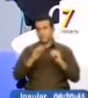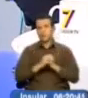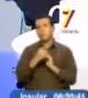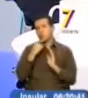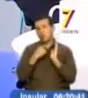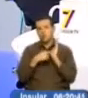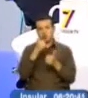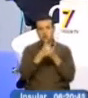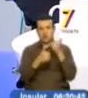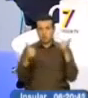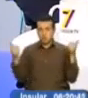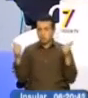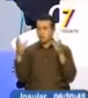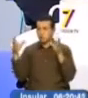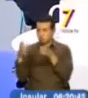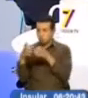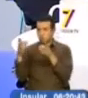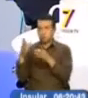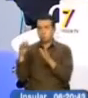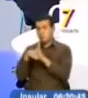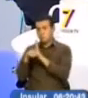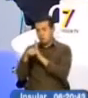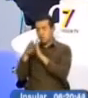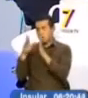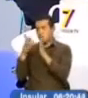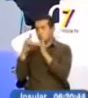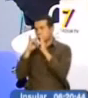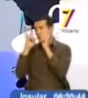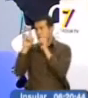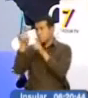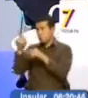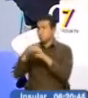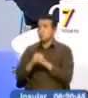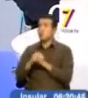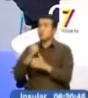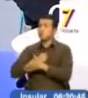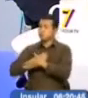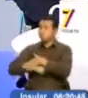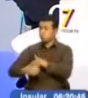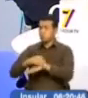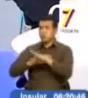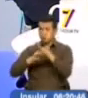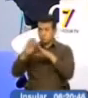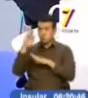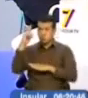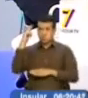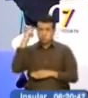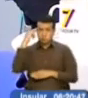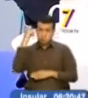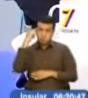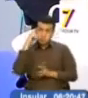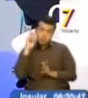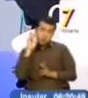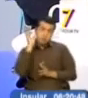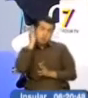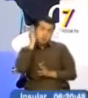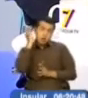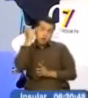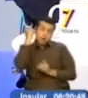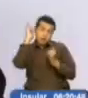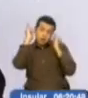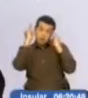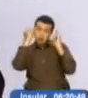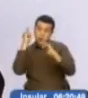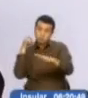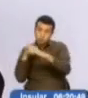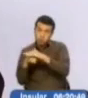tenemos un candidato conservador que nos dijo, le preguntaron sobre el aborto y dijo, les invito a la reflexión, puede ser que la mujer se esté inventando que la